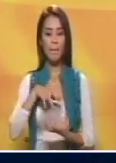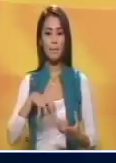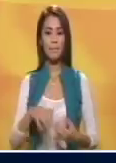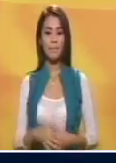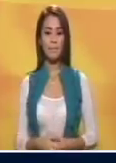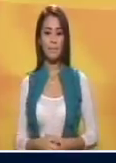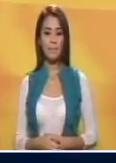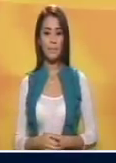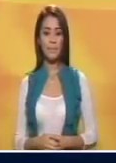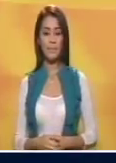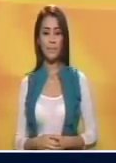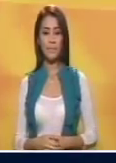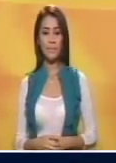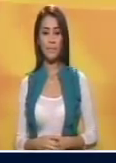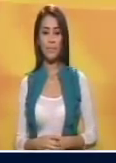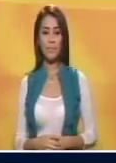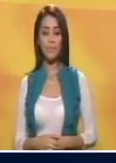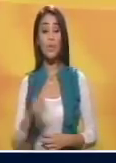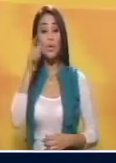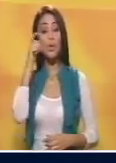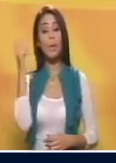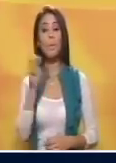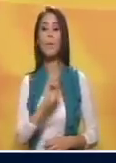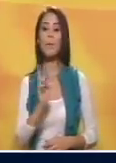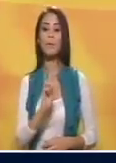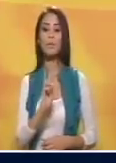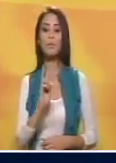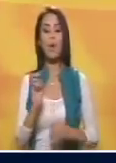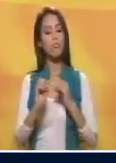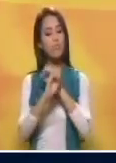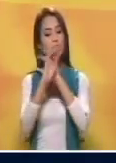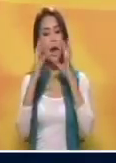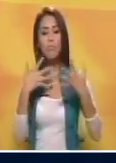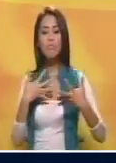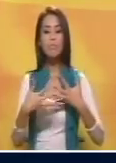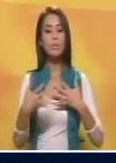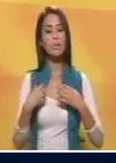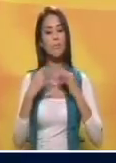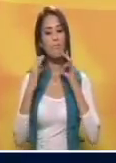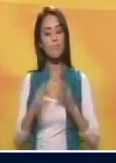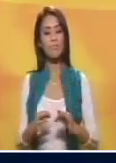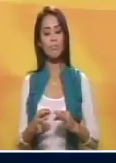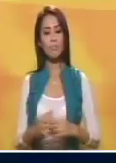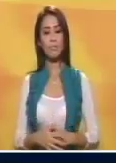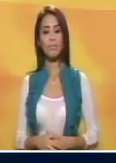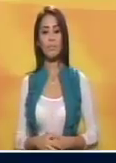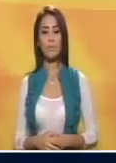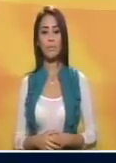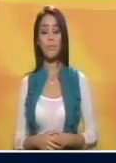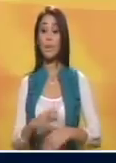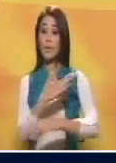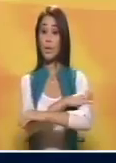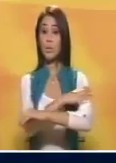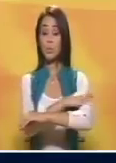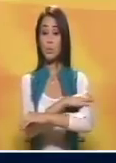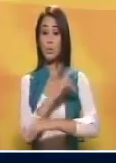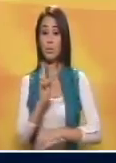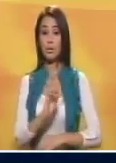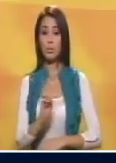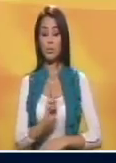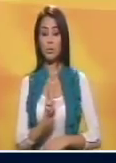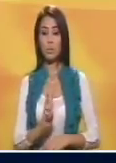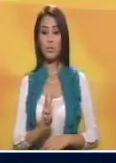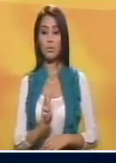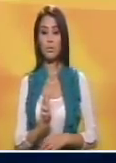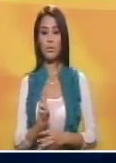llevó adelante esa elección, donde el pueblo venezolano fue muy claro en su mensaje, tanto la dirigencia de la derecha venezolana, de que no